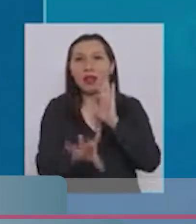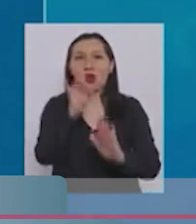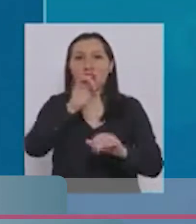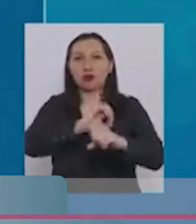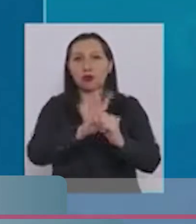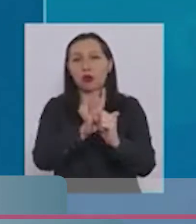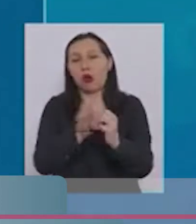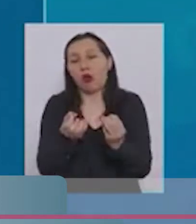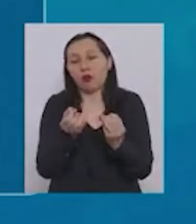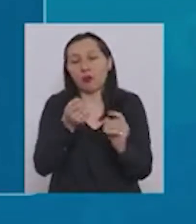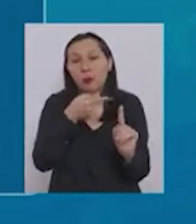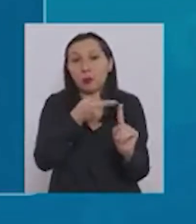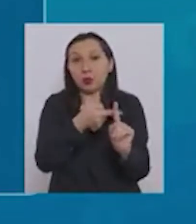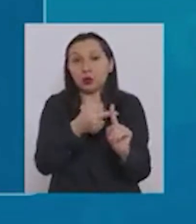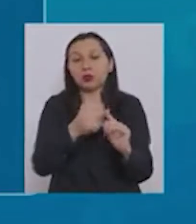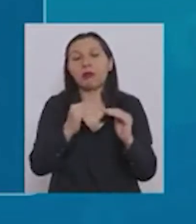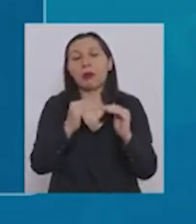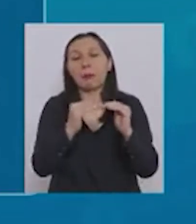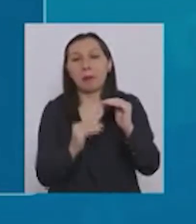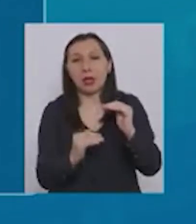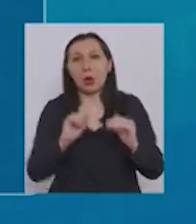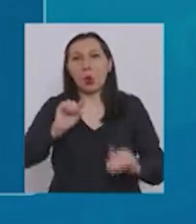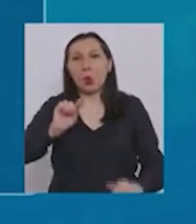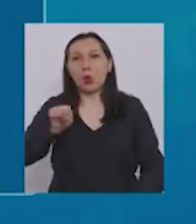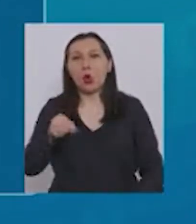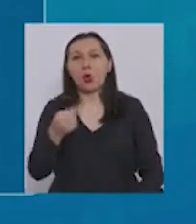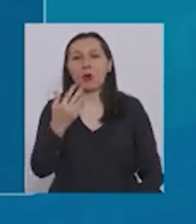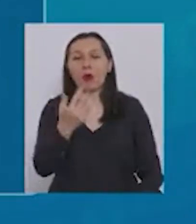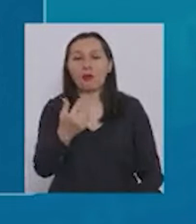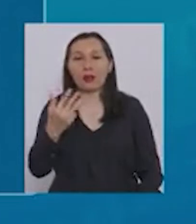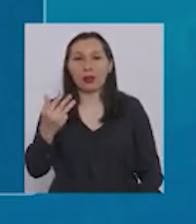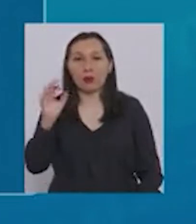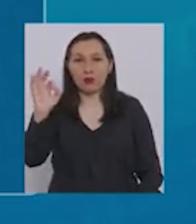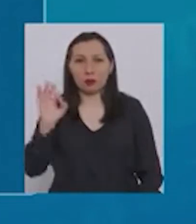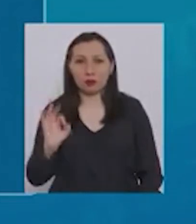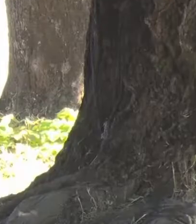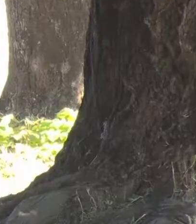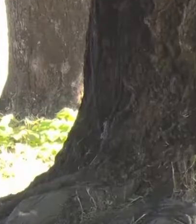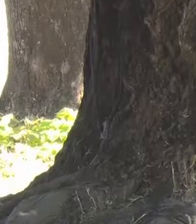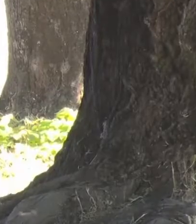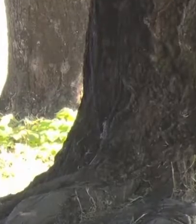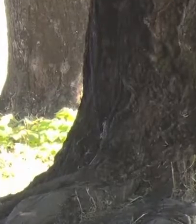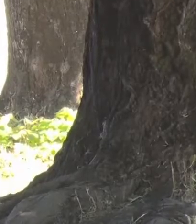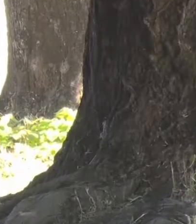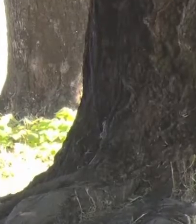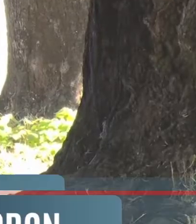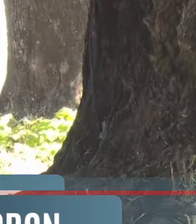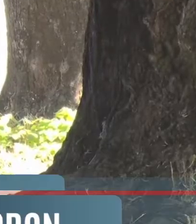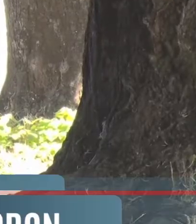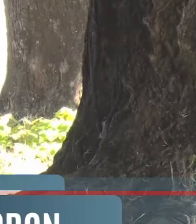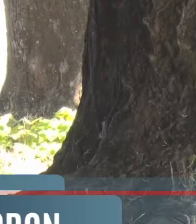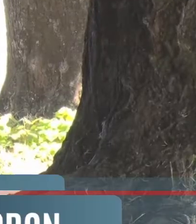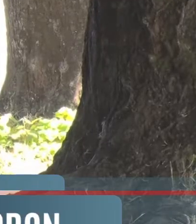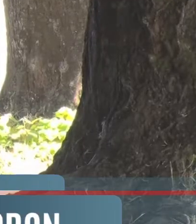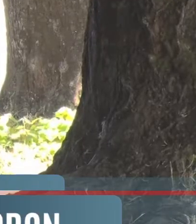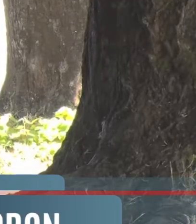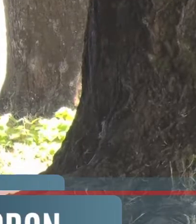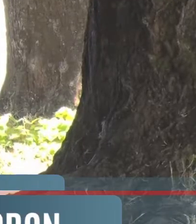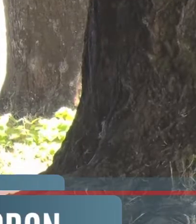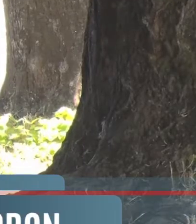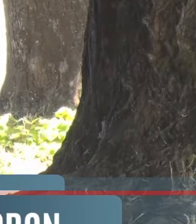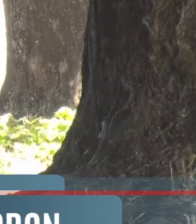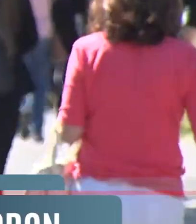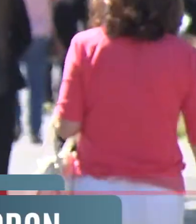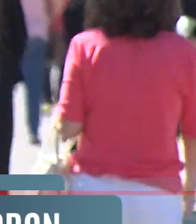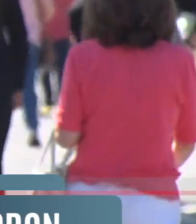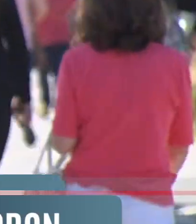la positividad también es menor 1.99 por ciento en las últimas horas pese a los buenos indicadores